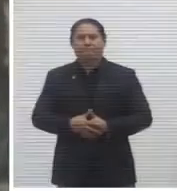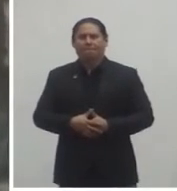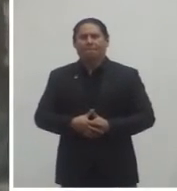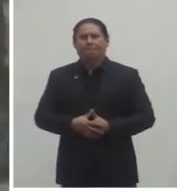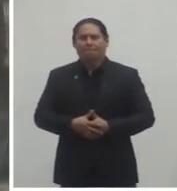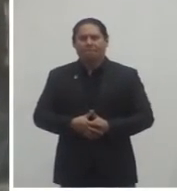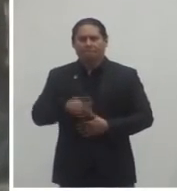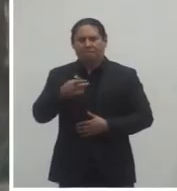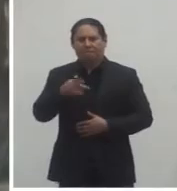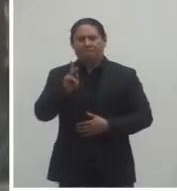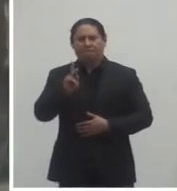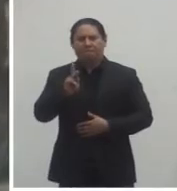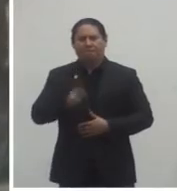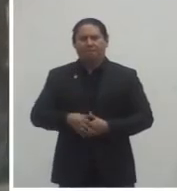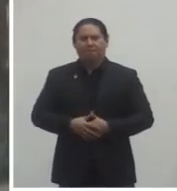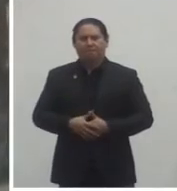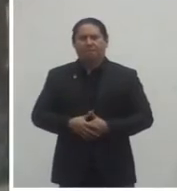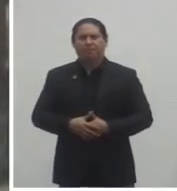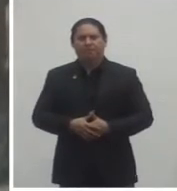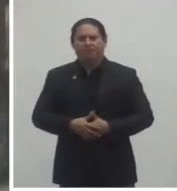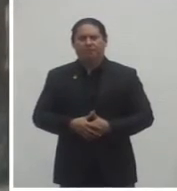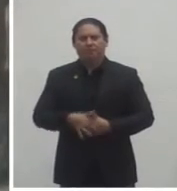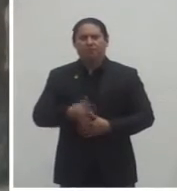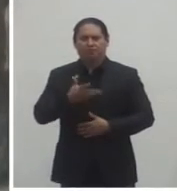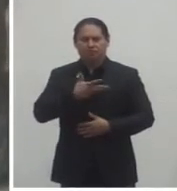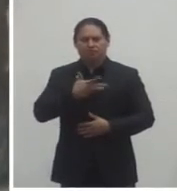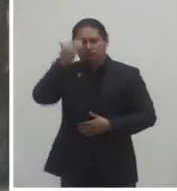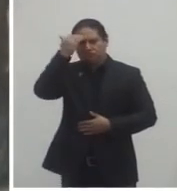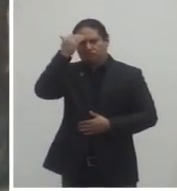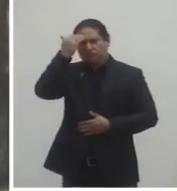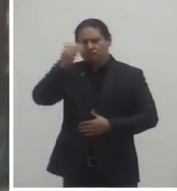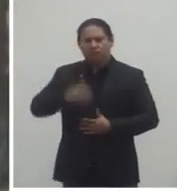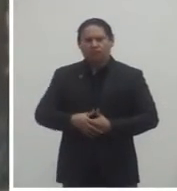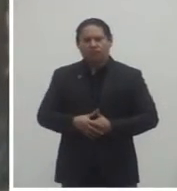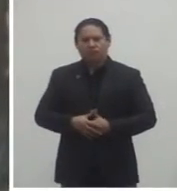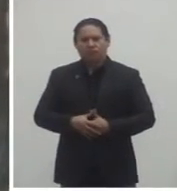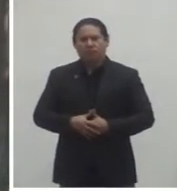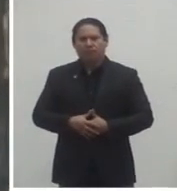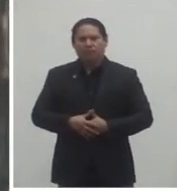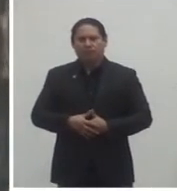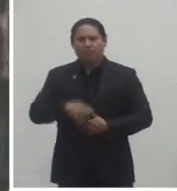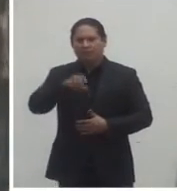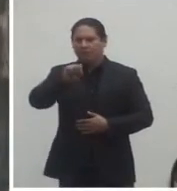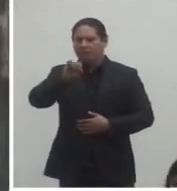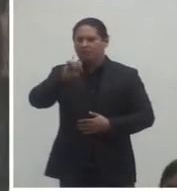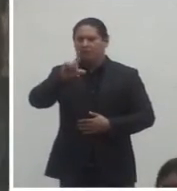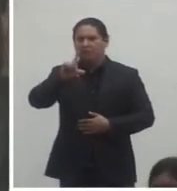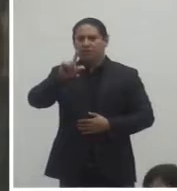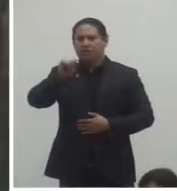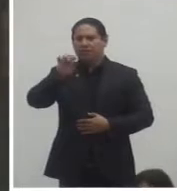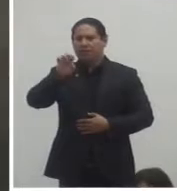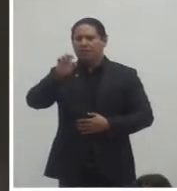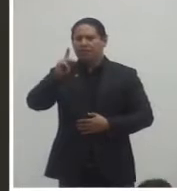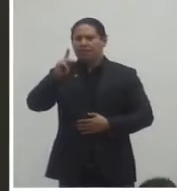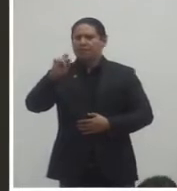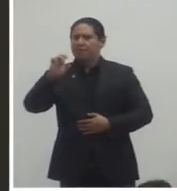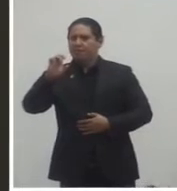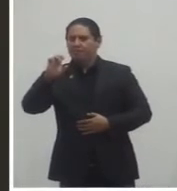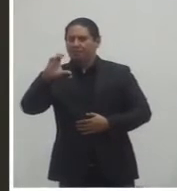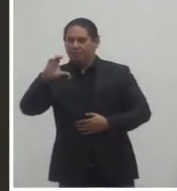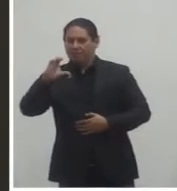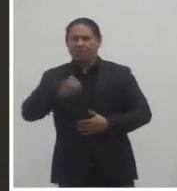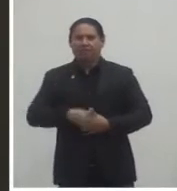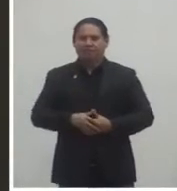Sin embargo, sí tengo conocimiento de Siltepec. Hasta hace unos